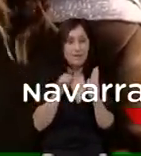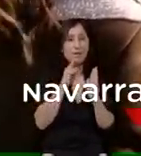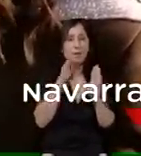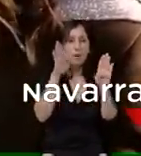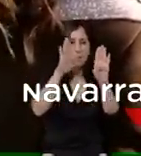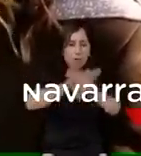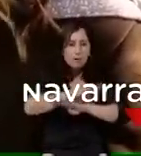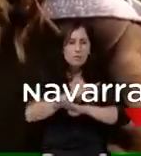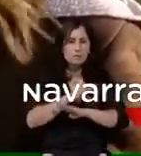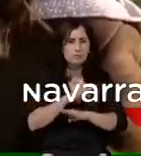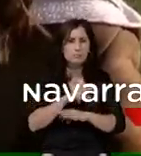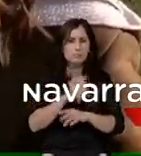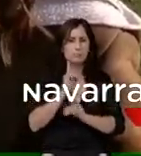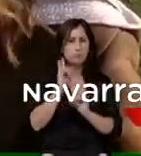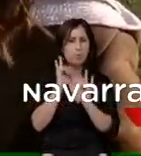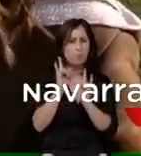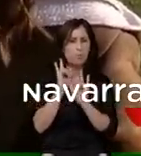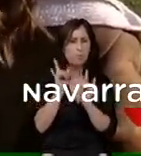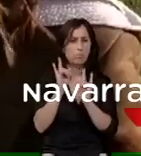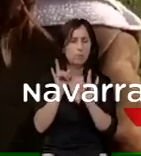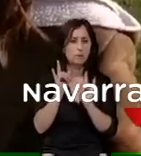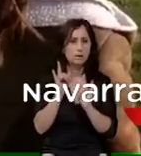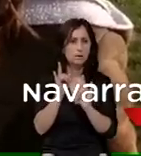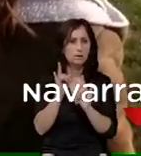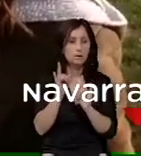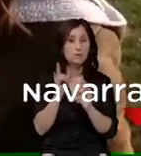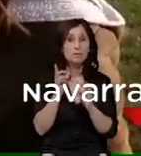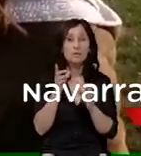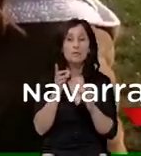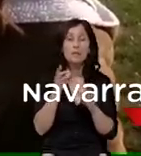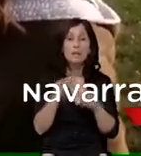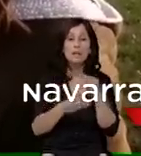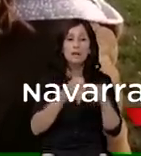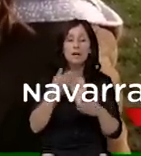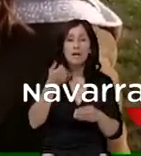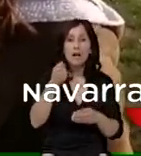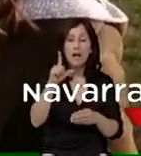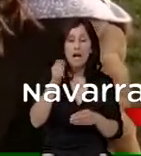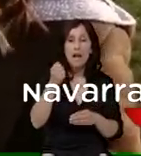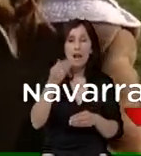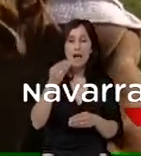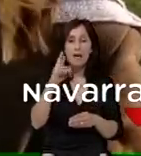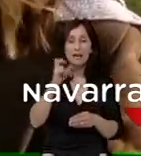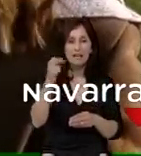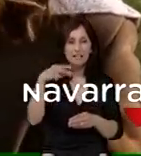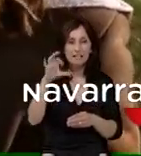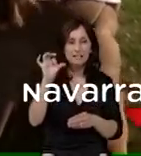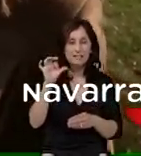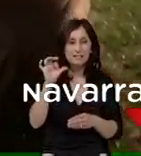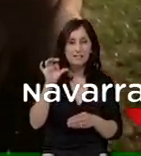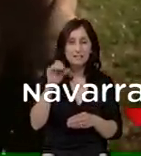se oía rum, rum, rum, rum, rum, ¿sabes? Y eran los alacranes que se comían los papeles. Ah.